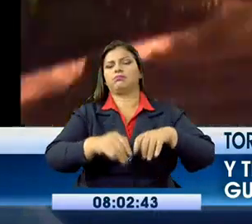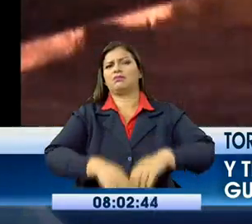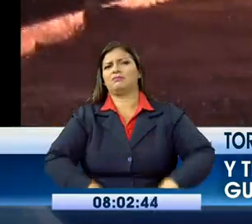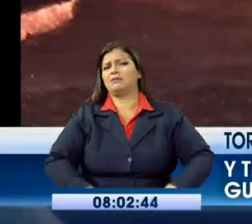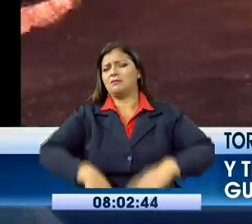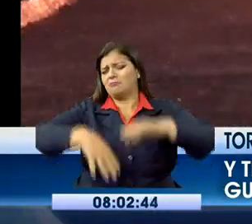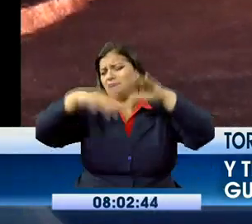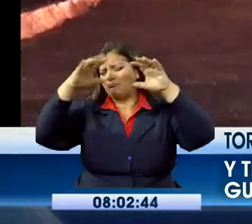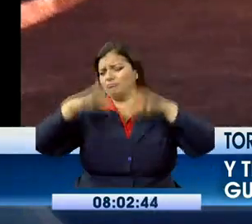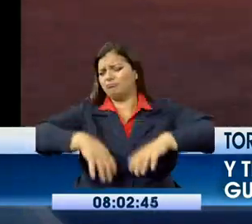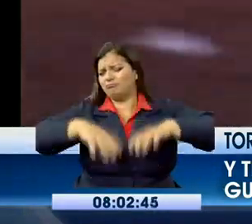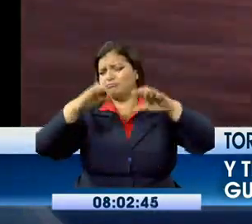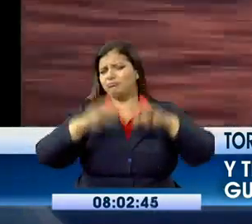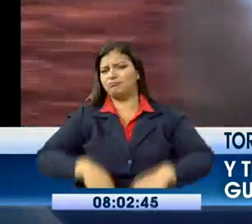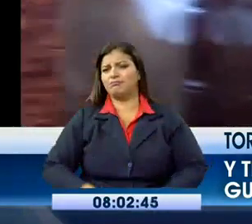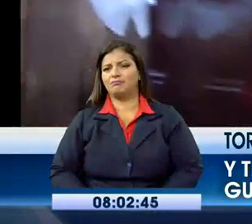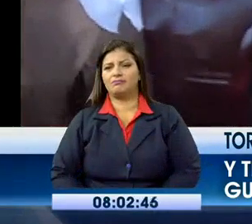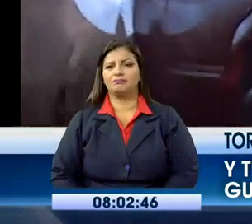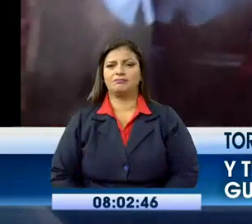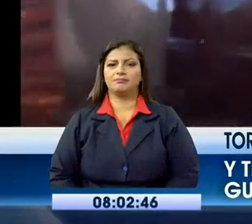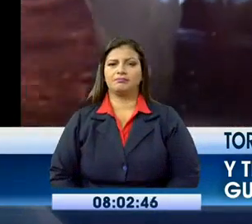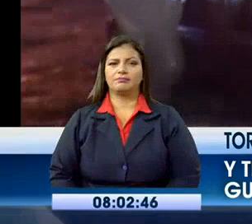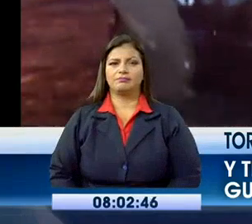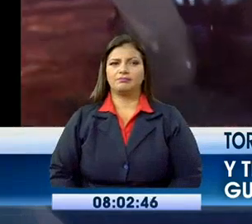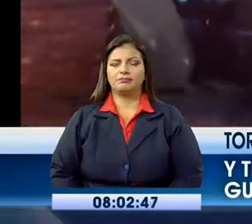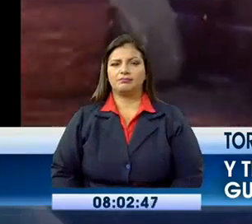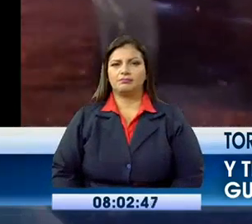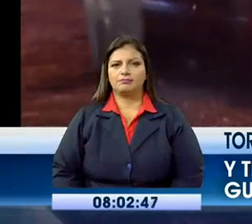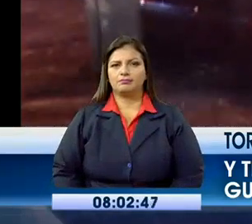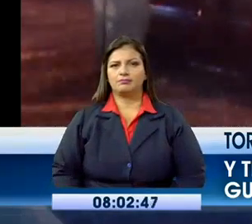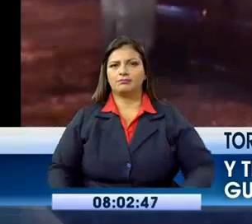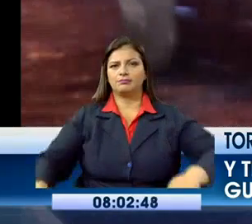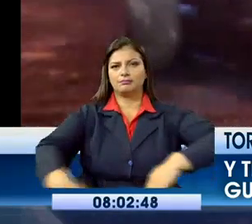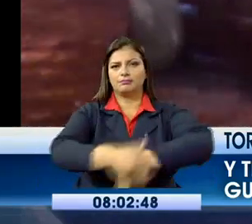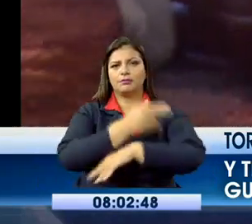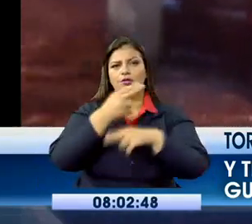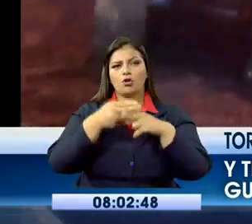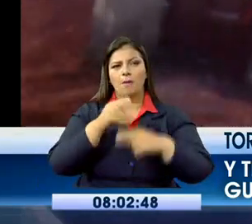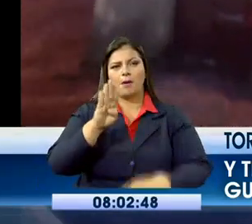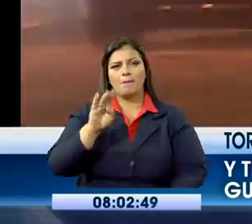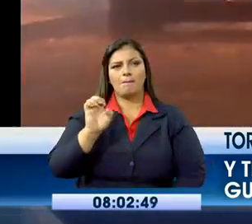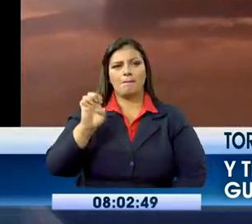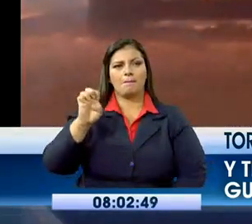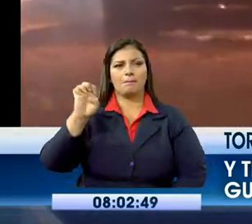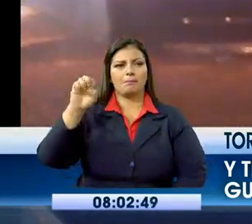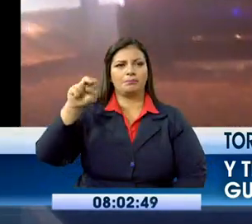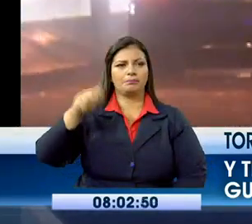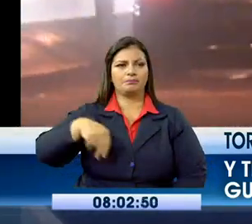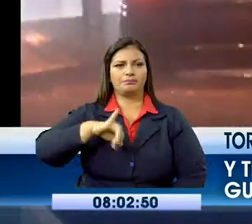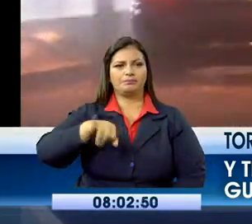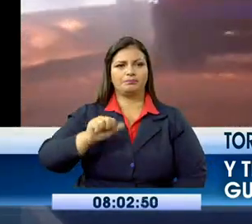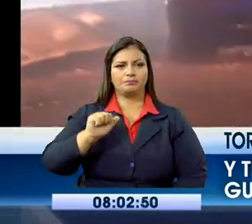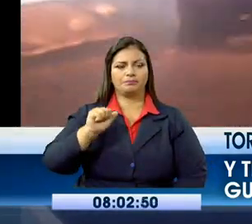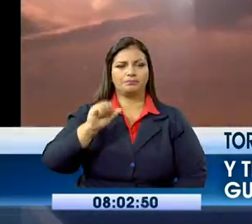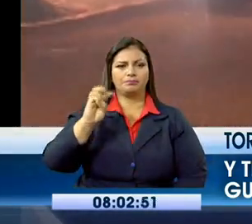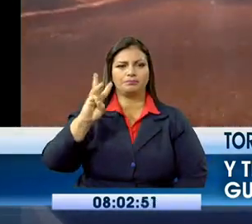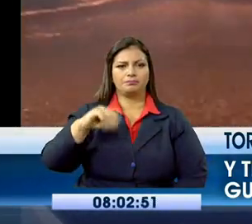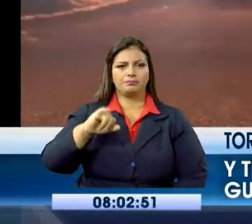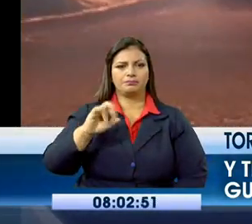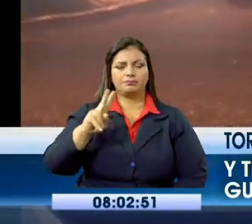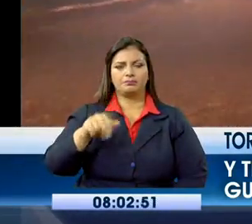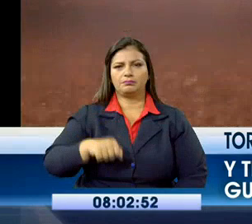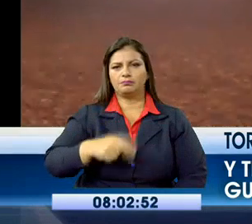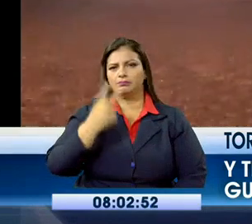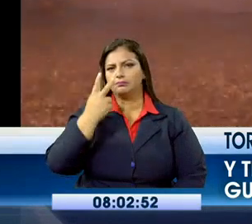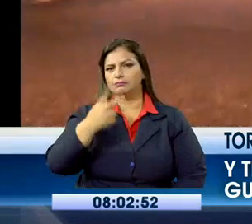demasiado. Yo me metí por ahí. En la avenida Benjamín Carrión y Felipe Peso se observó a varios